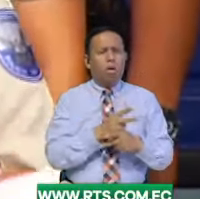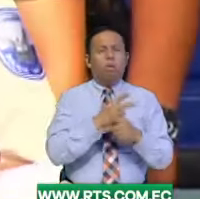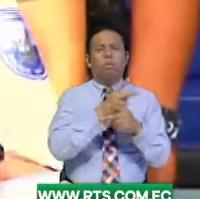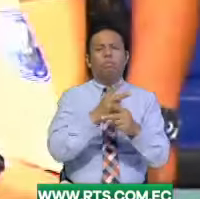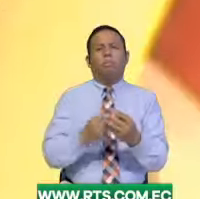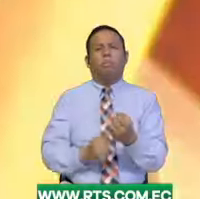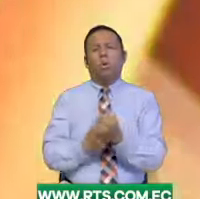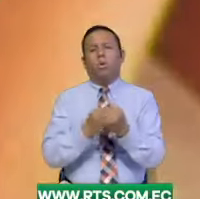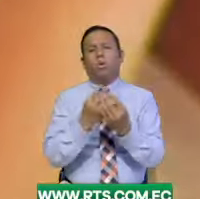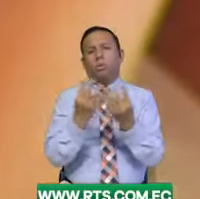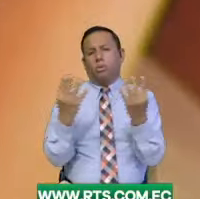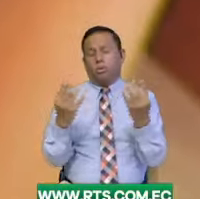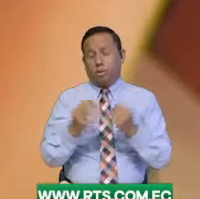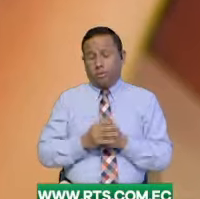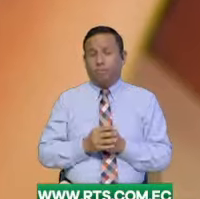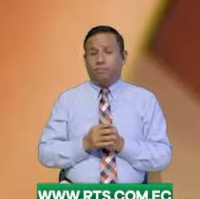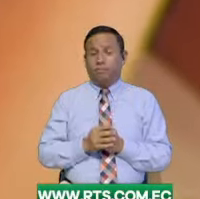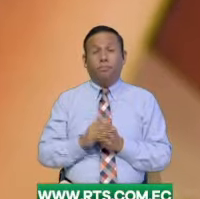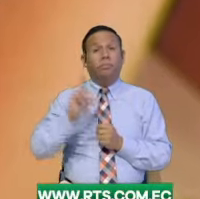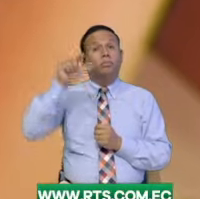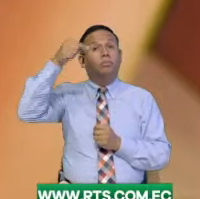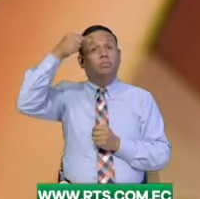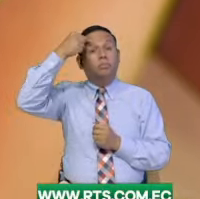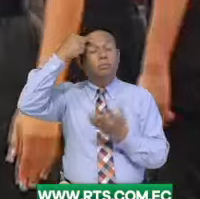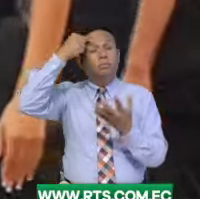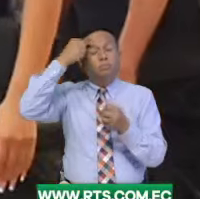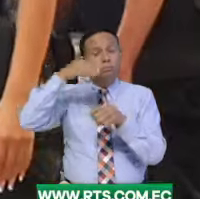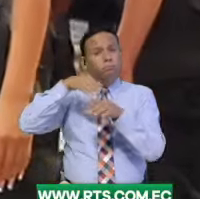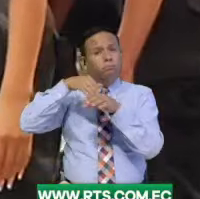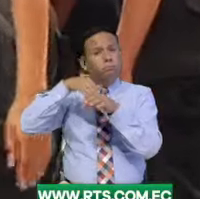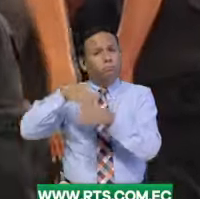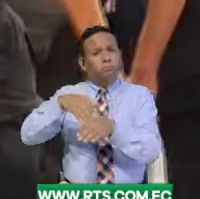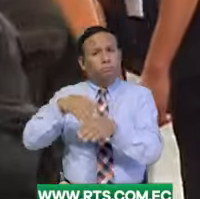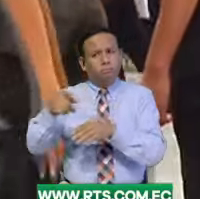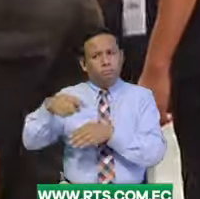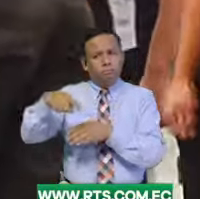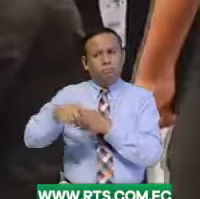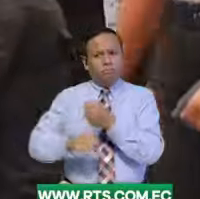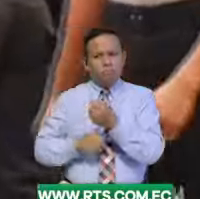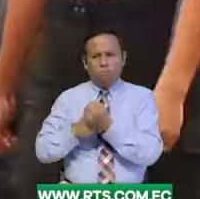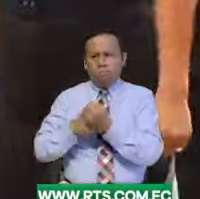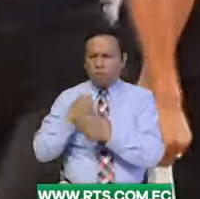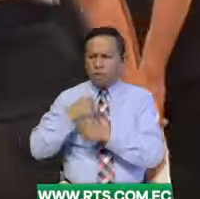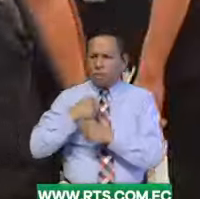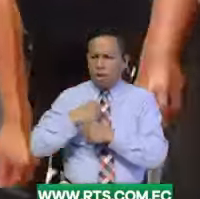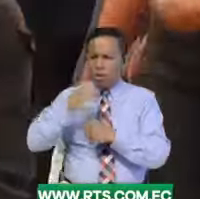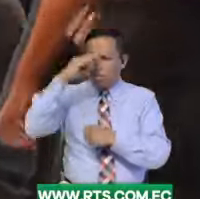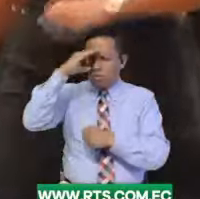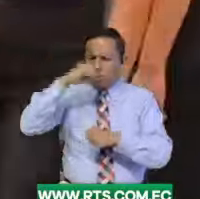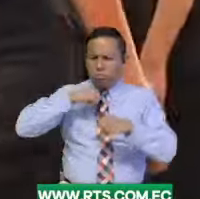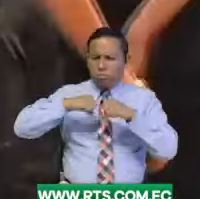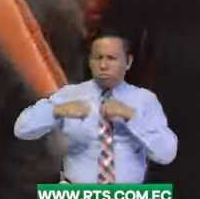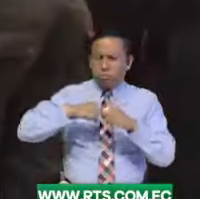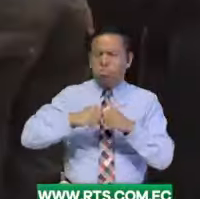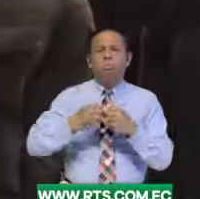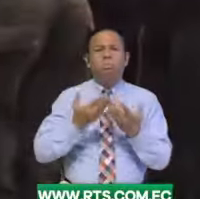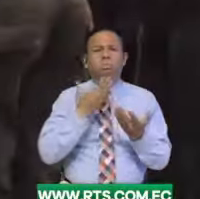ciudadanos. Por ello, el gobierno busca respaldar y repotenciar el trabajo de los agentes con la entrega de